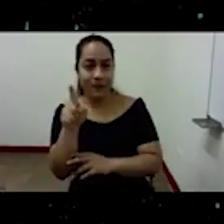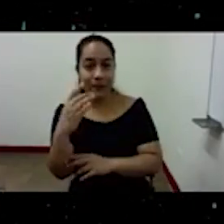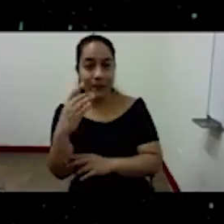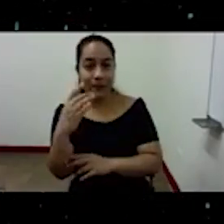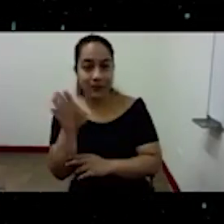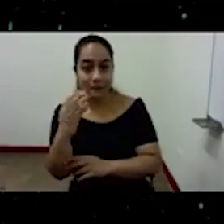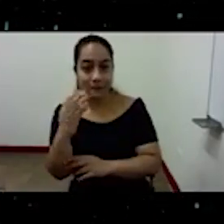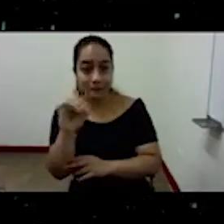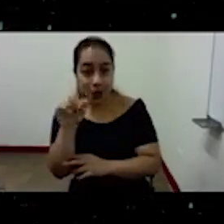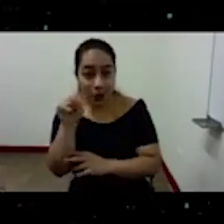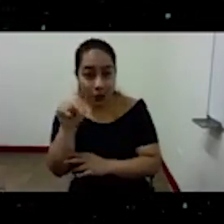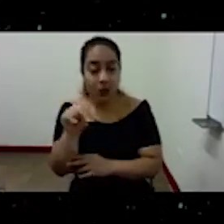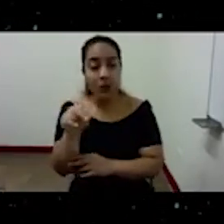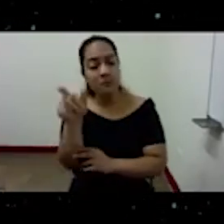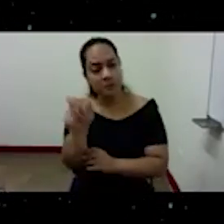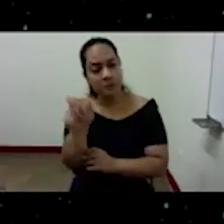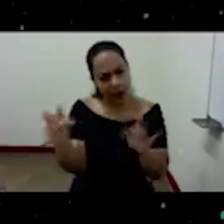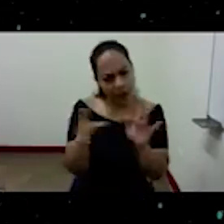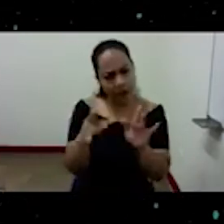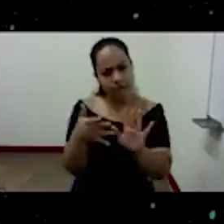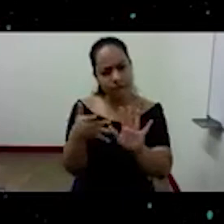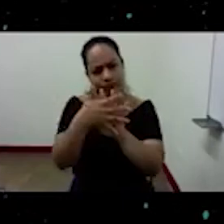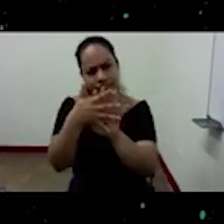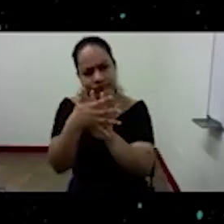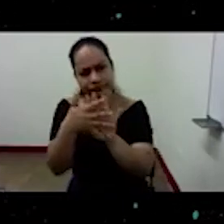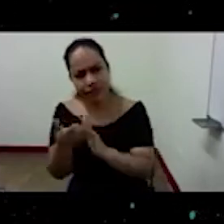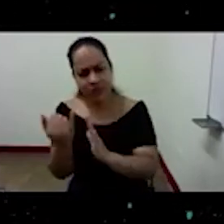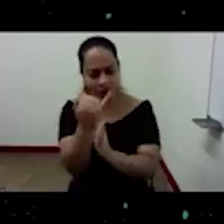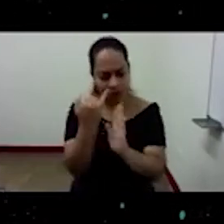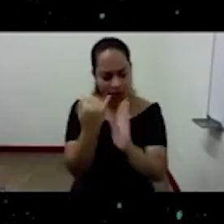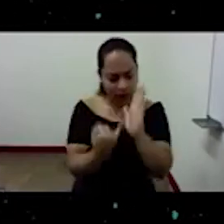cuando se pensaba pues que Bacon no dibujaba.